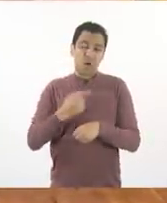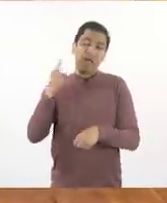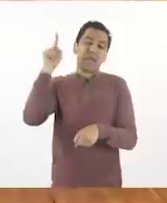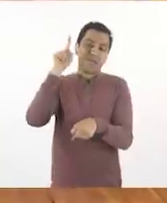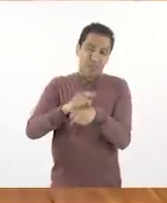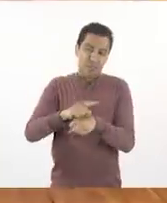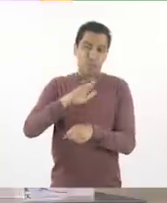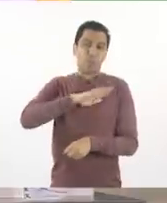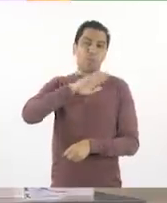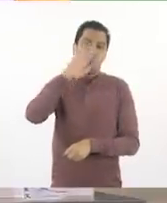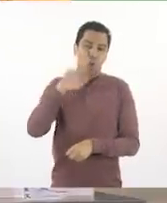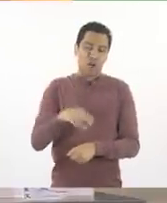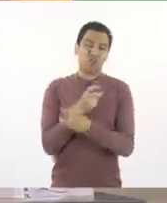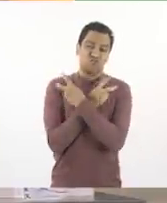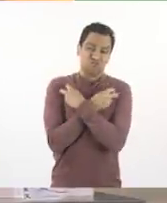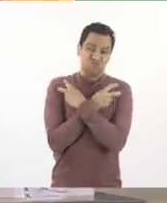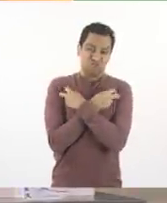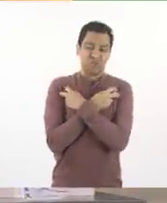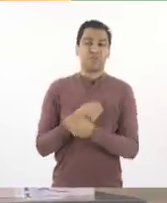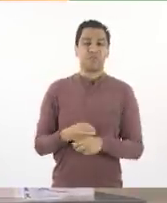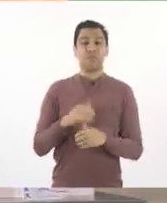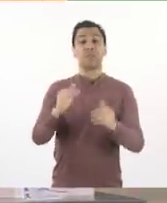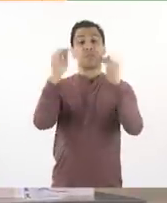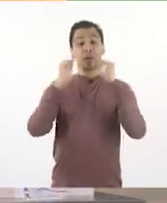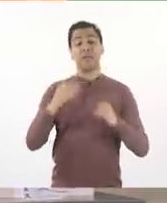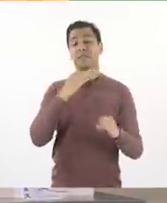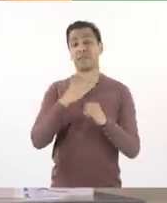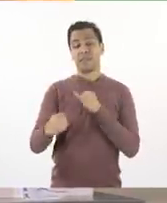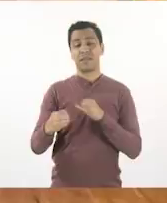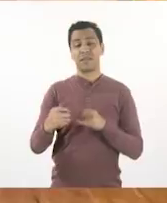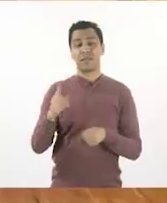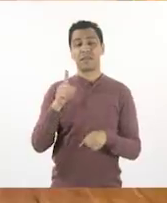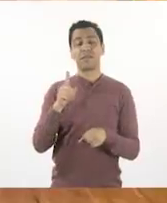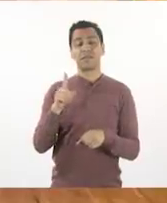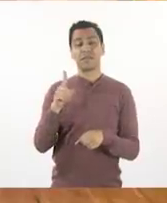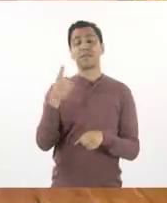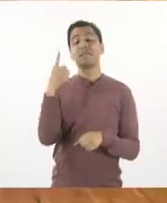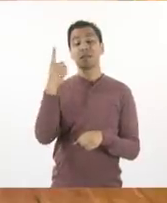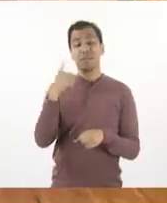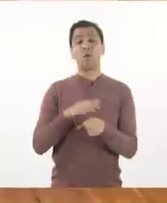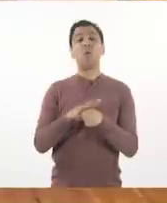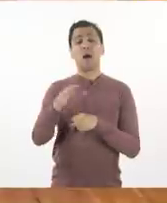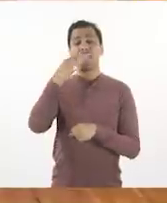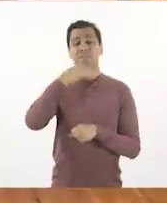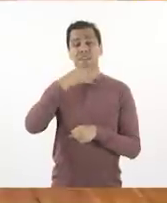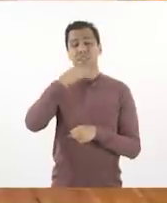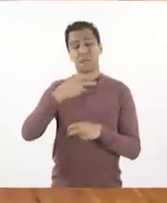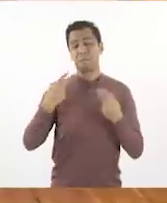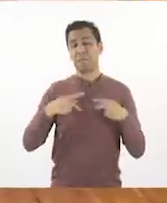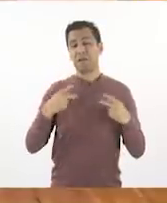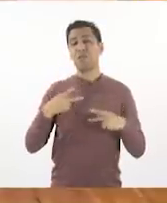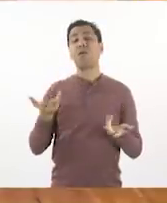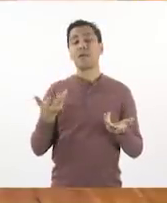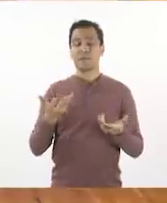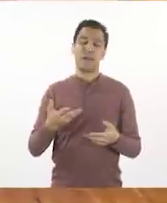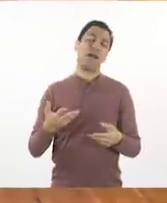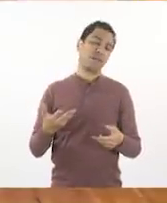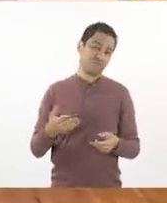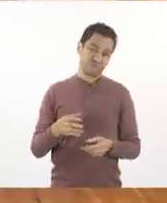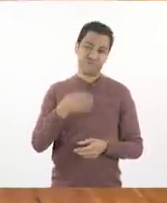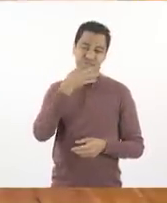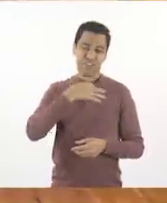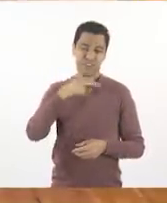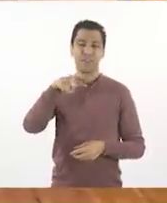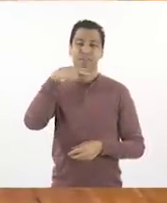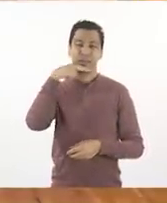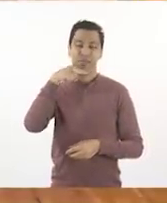Muertos. Así es. Y por último, ¿el último mes? Diciembre. ¿Diciembre qué festejamos? En diciembre festejamos la Navidad y bueno, también le